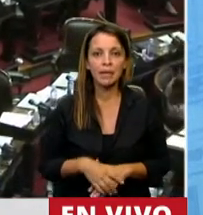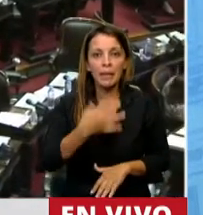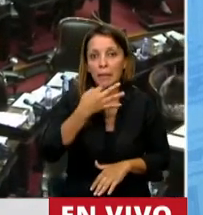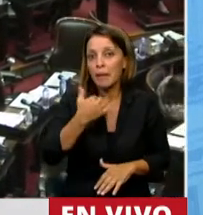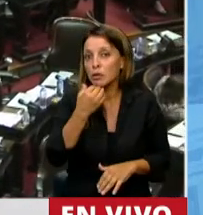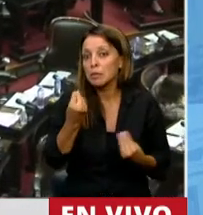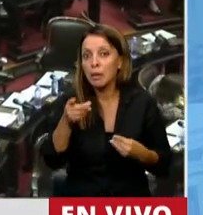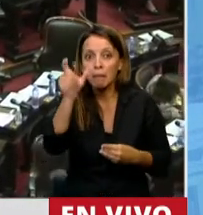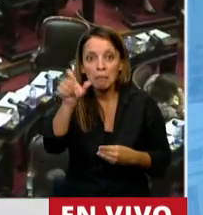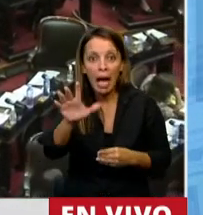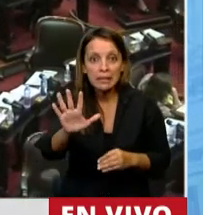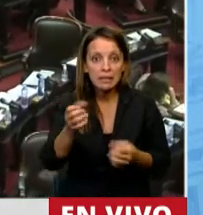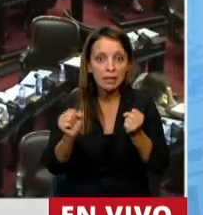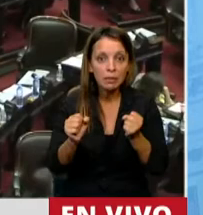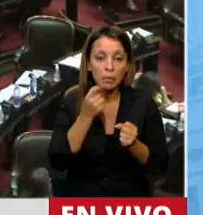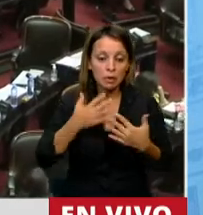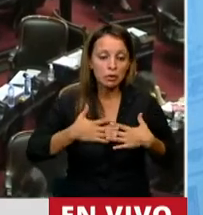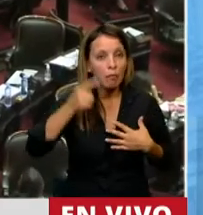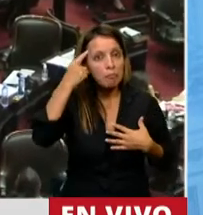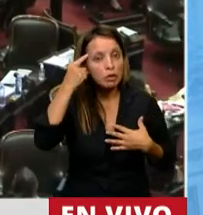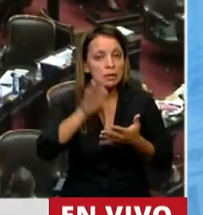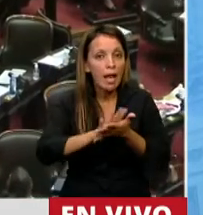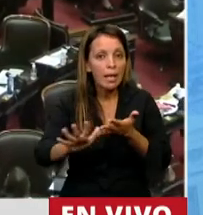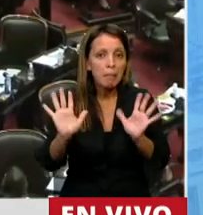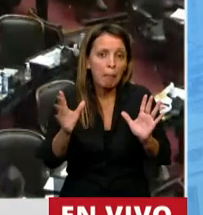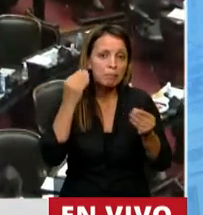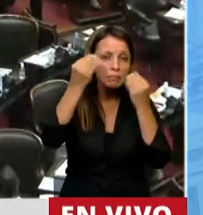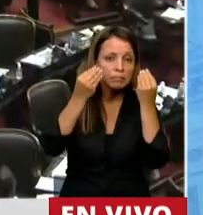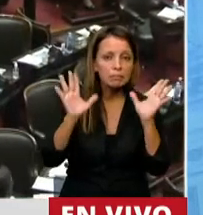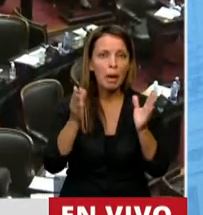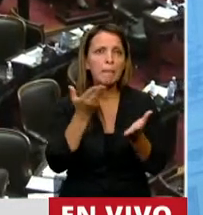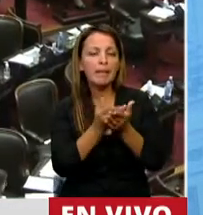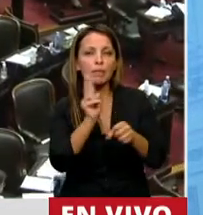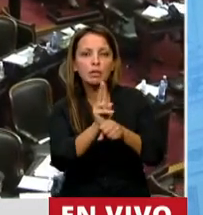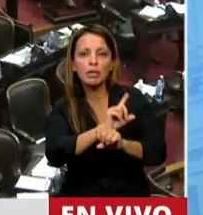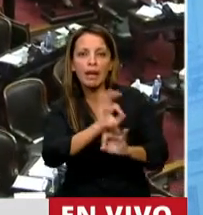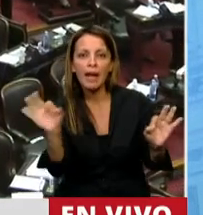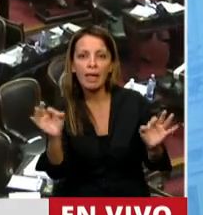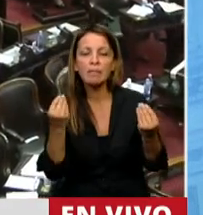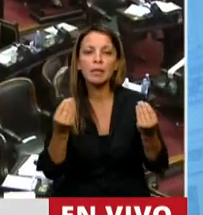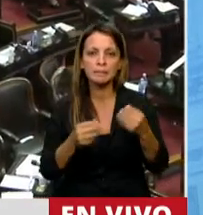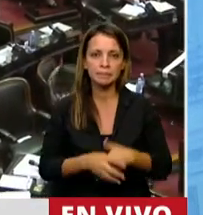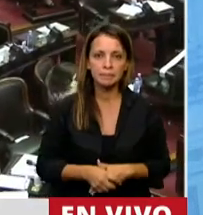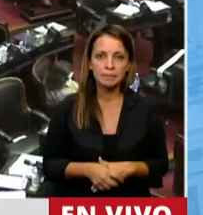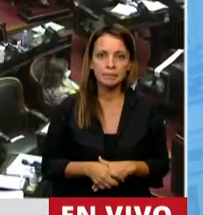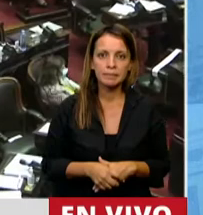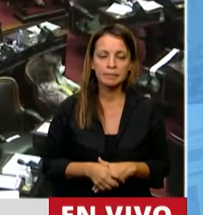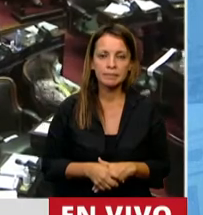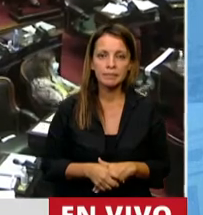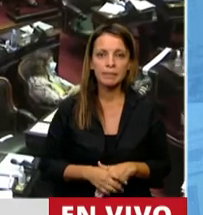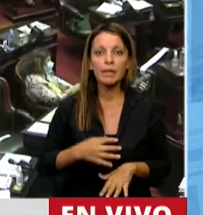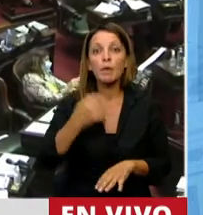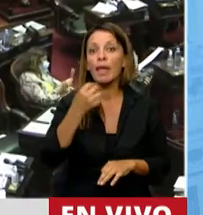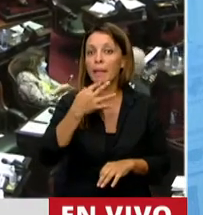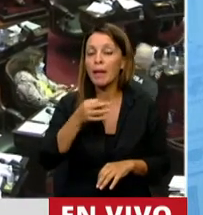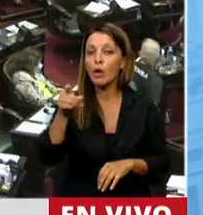Realmente no sé por qué está nervioso, porque si uno no tiene nada, no se tiene que preocupar ni venir a pedir protección a este cuerpo. Porque lo que él